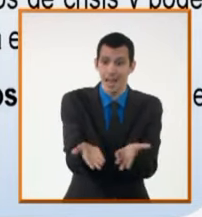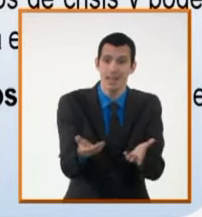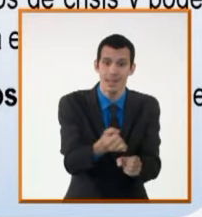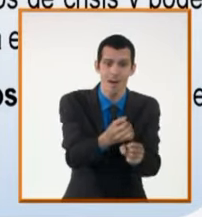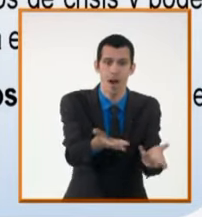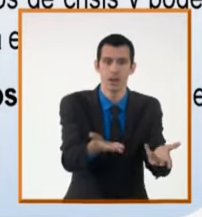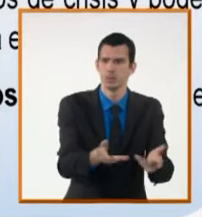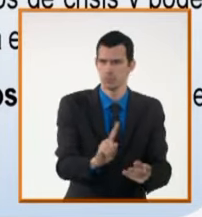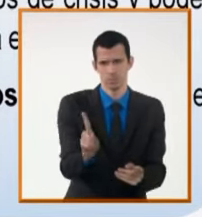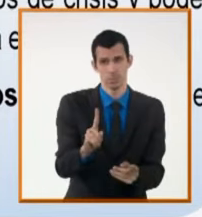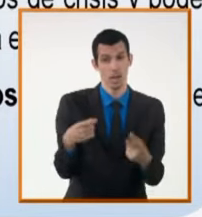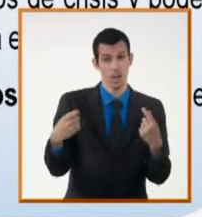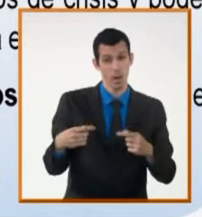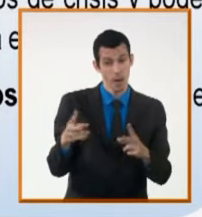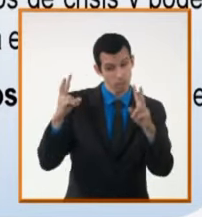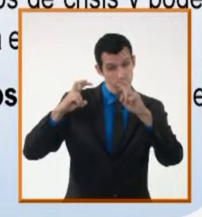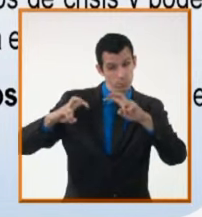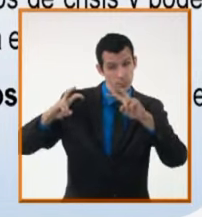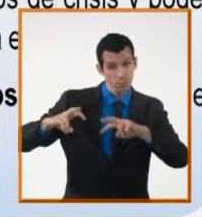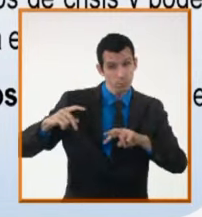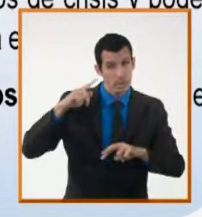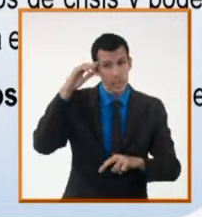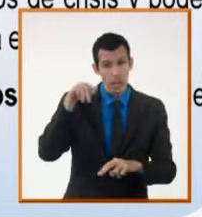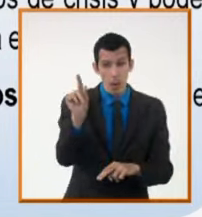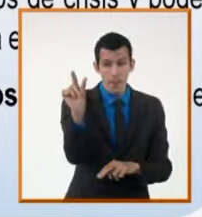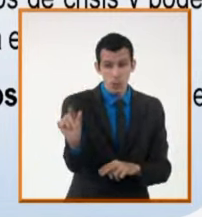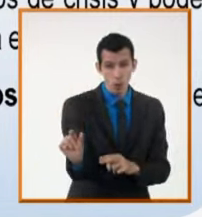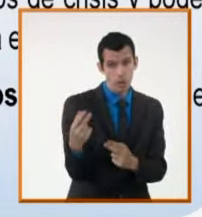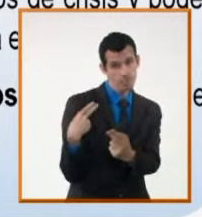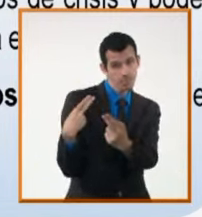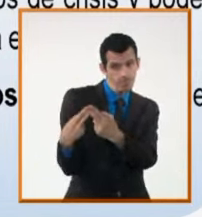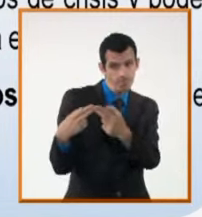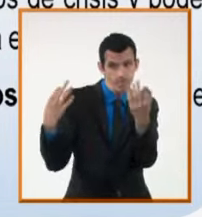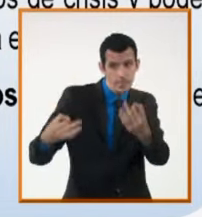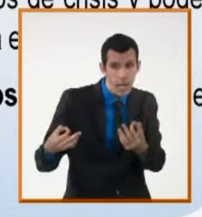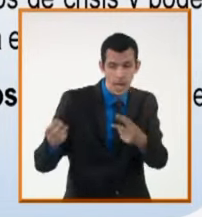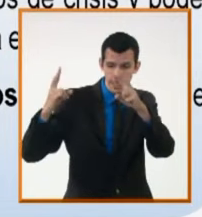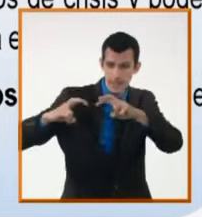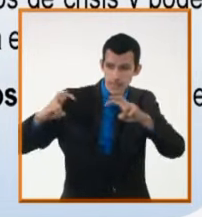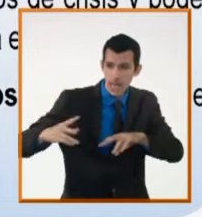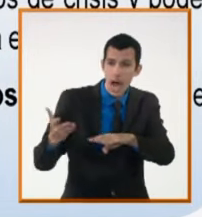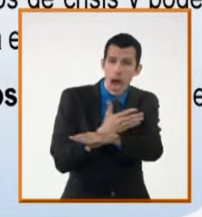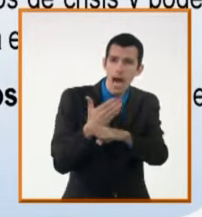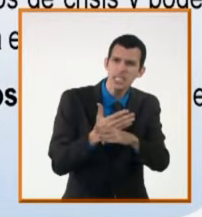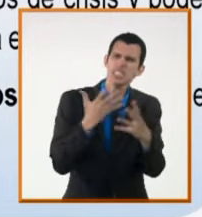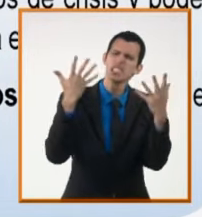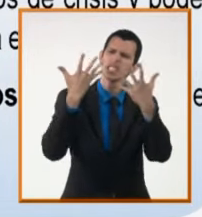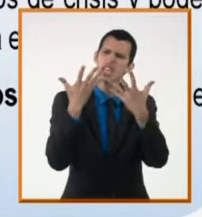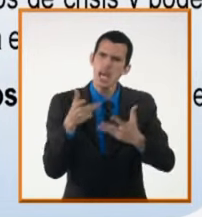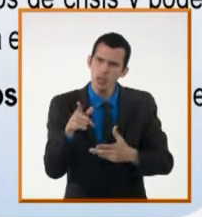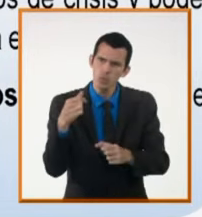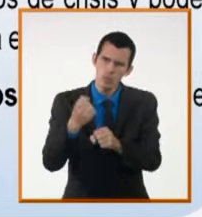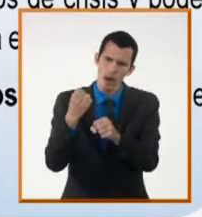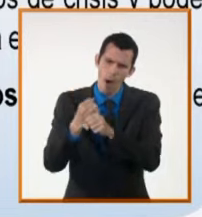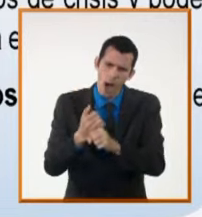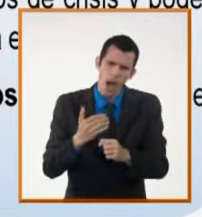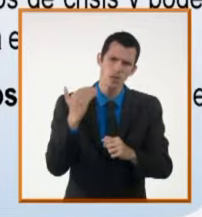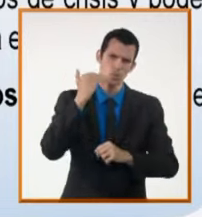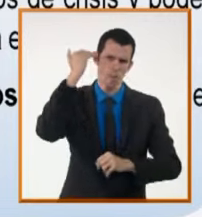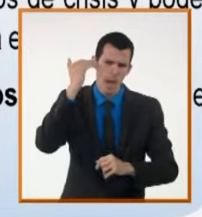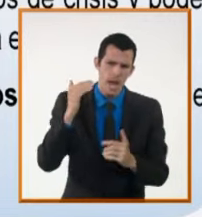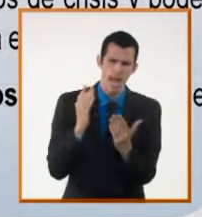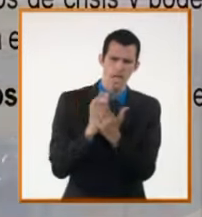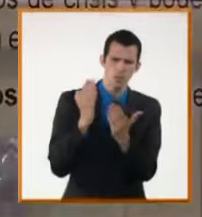negociadora, cultura económica y financiera y las posibilidades, y insisto mucho en eso, un cuadro de hoy tiene que